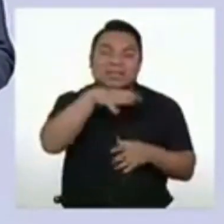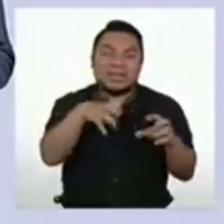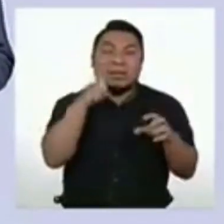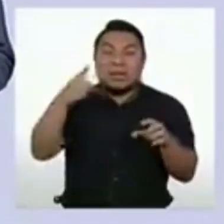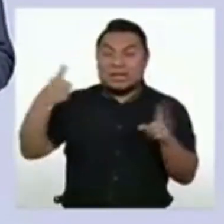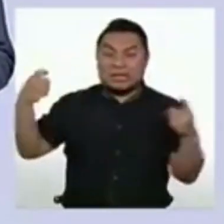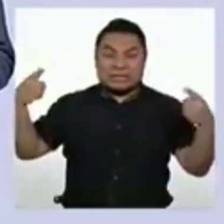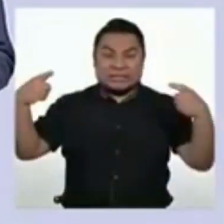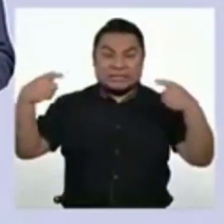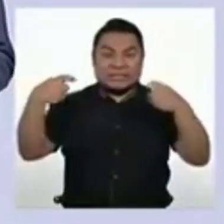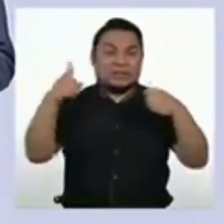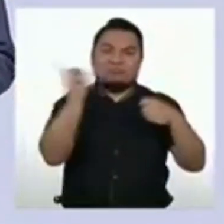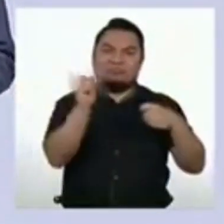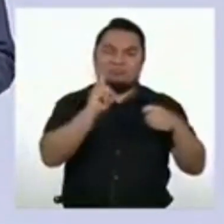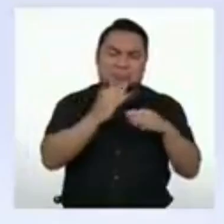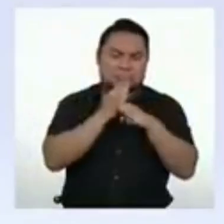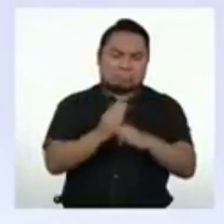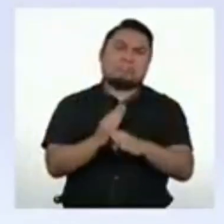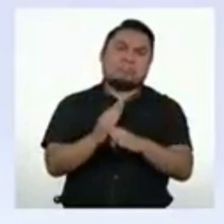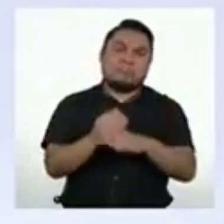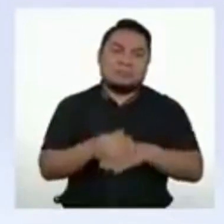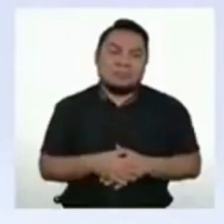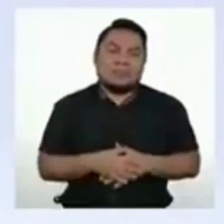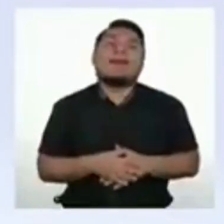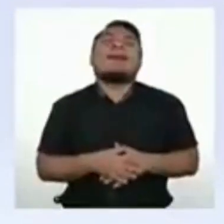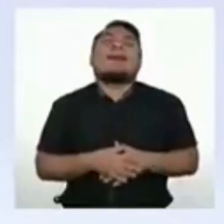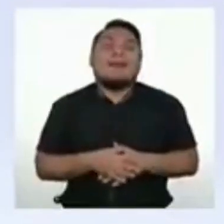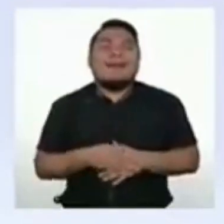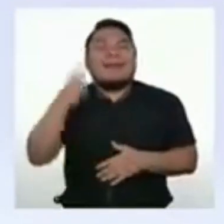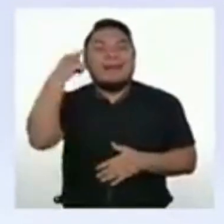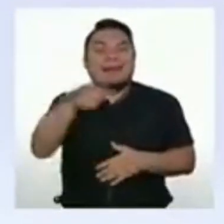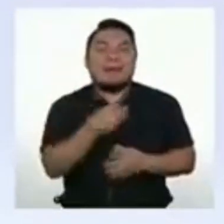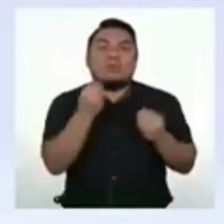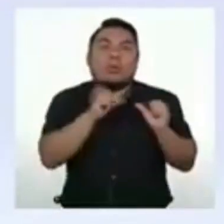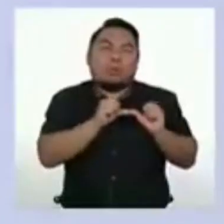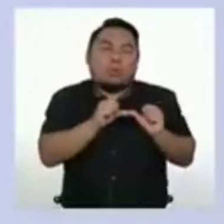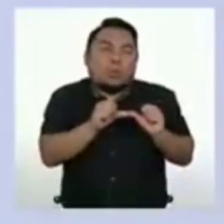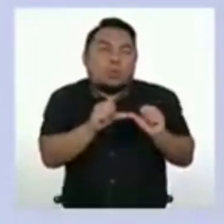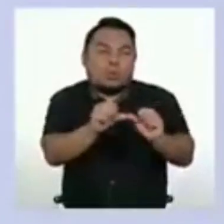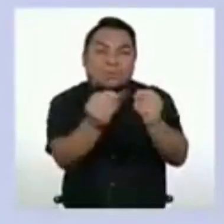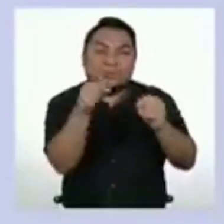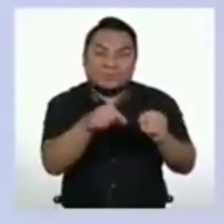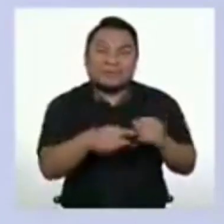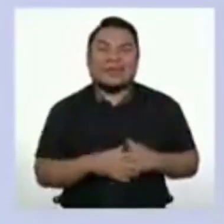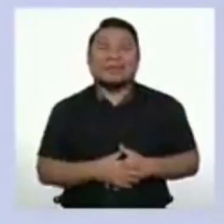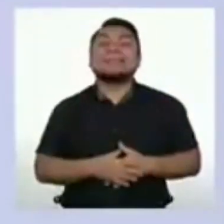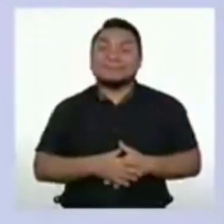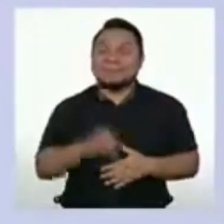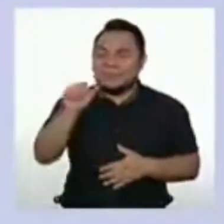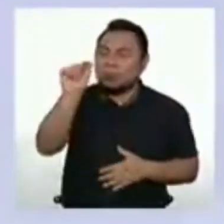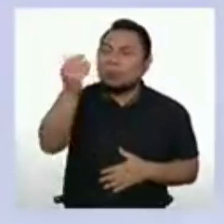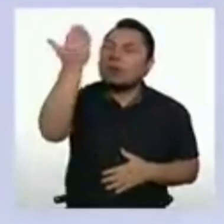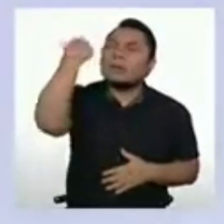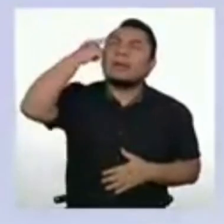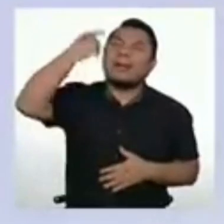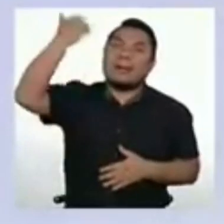que las bacterias crezcan en la carne y la malogren. Ay, con razón dura muchísimo. Vamos a hacer un pequeño viaje